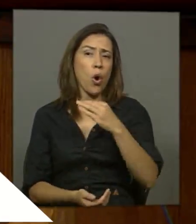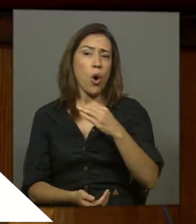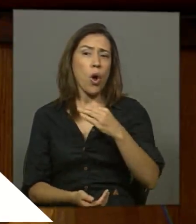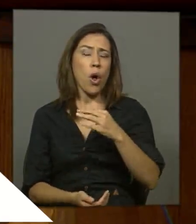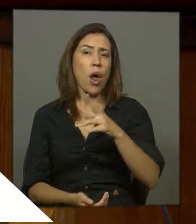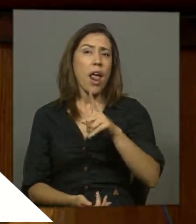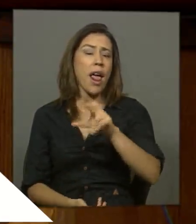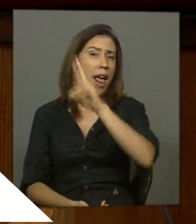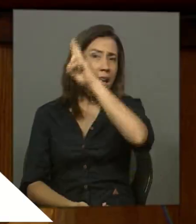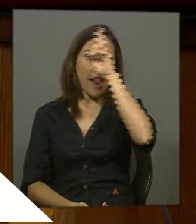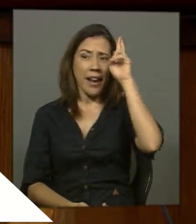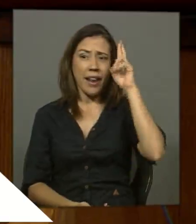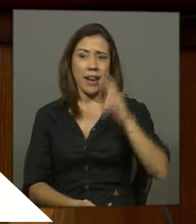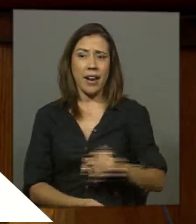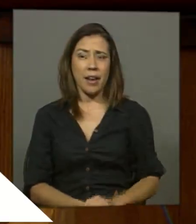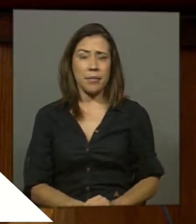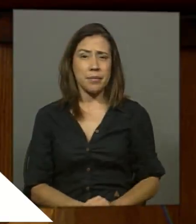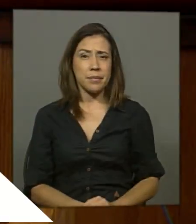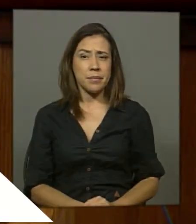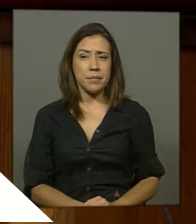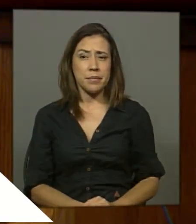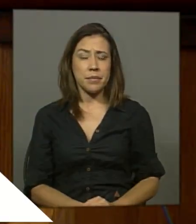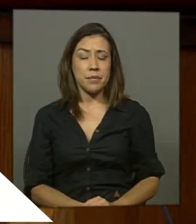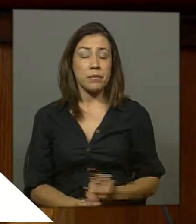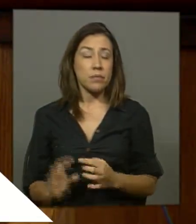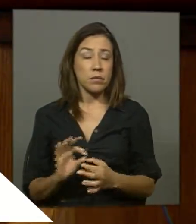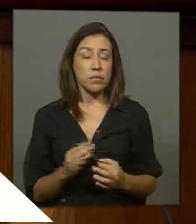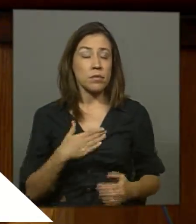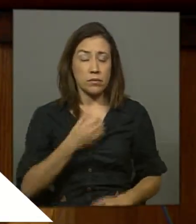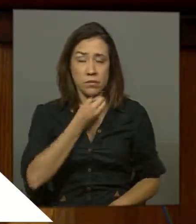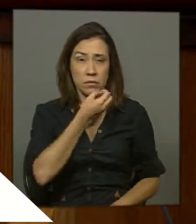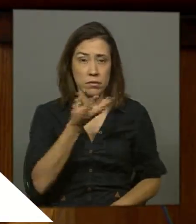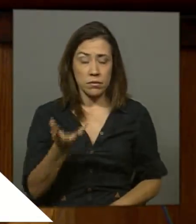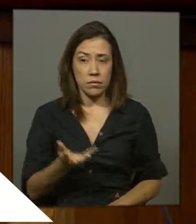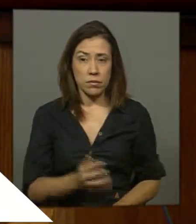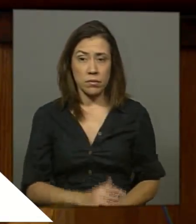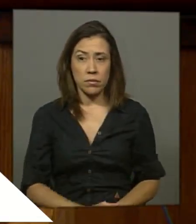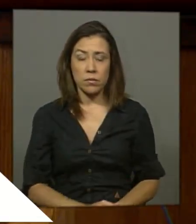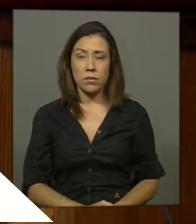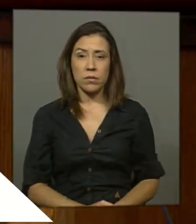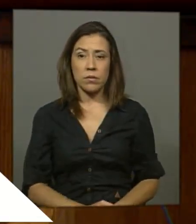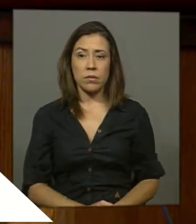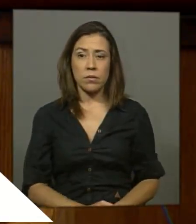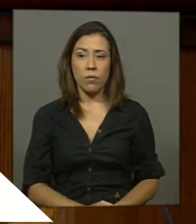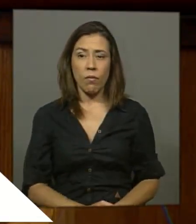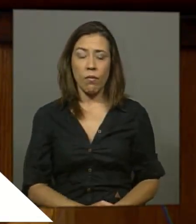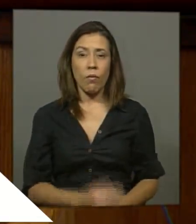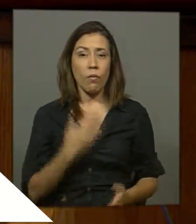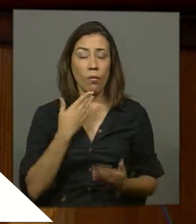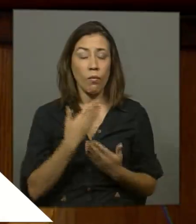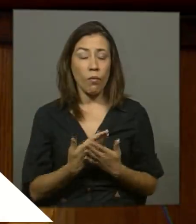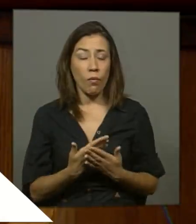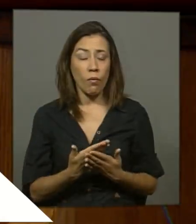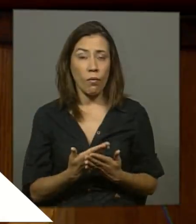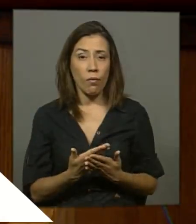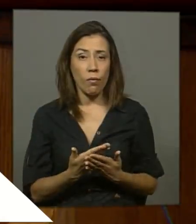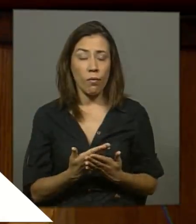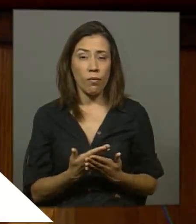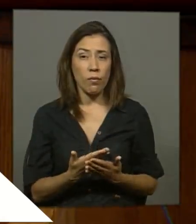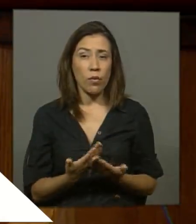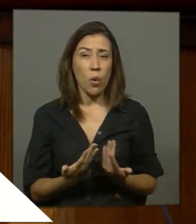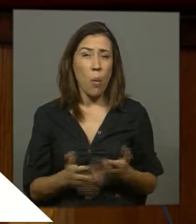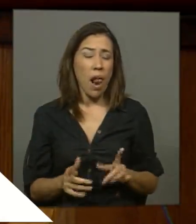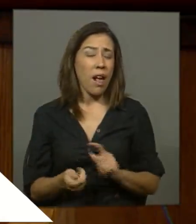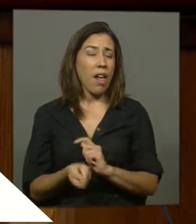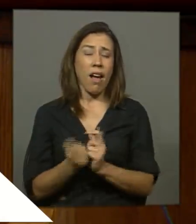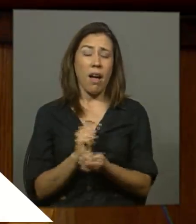la reina Entonces por lo tanto le quiero señalar lo siguiente que cuando se produce cualquier